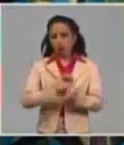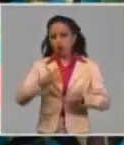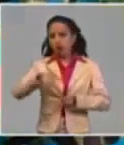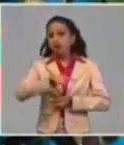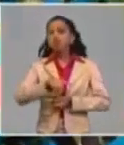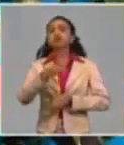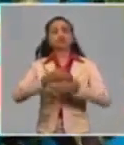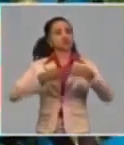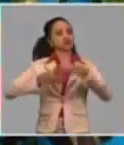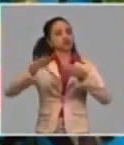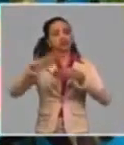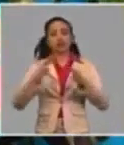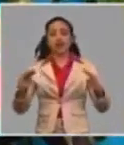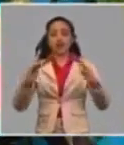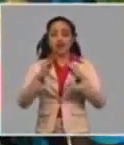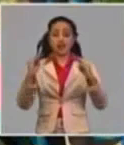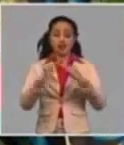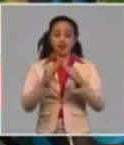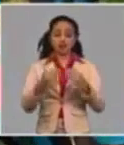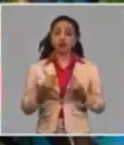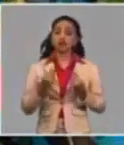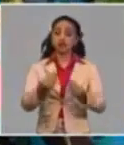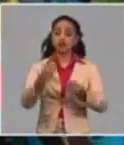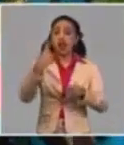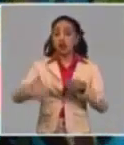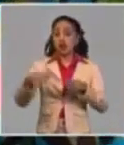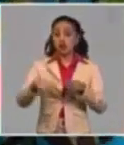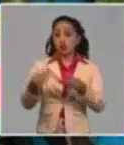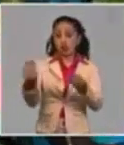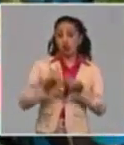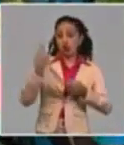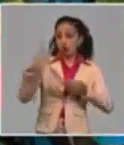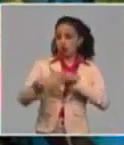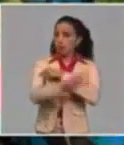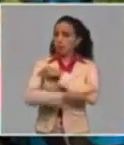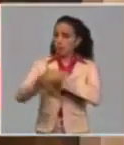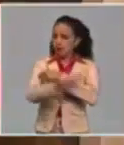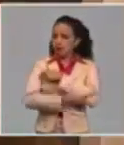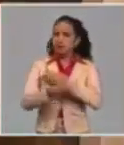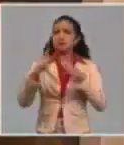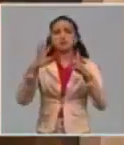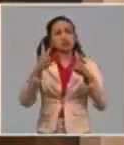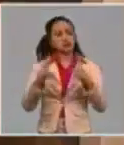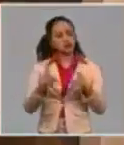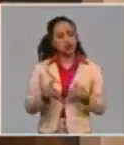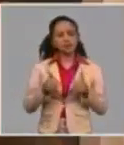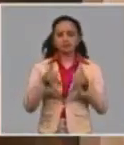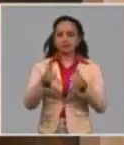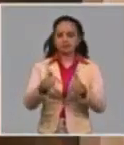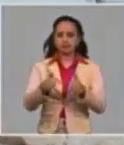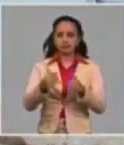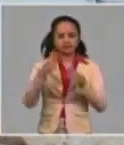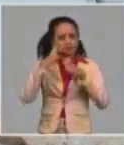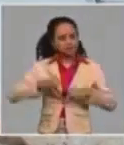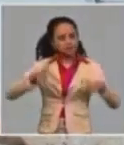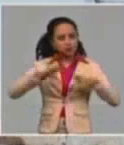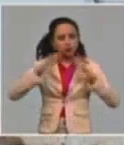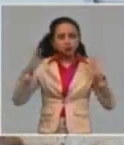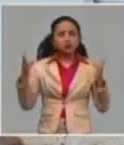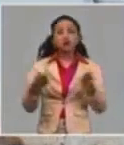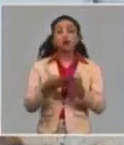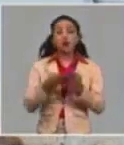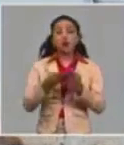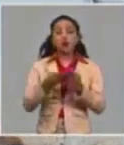estos materiales y recursos de importación y nos ha dado muy buenos resultados. A partir del chequeo sistemático de las obras,